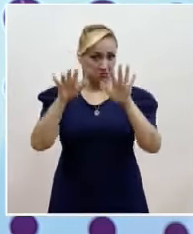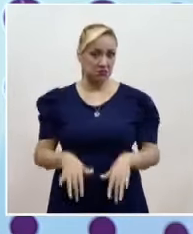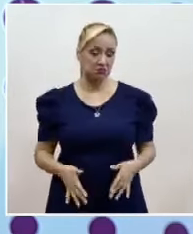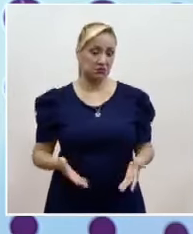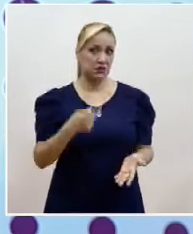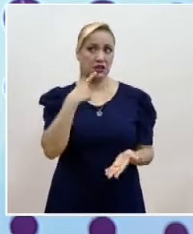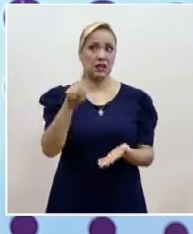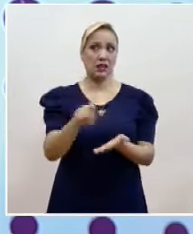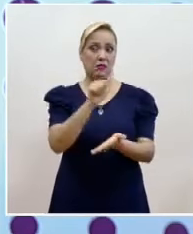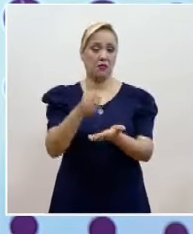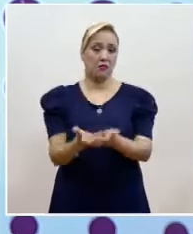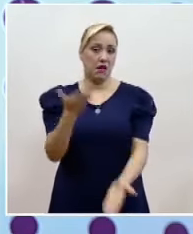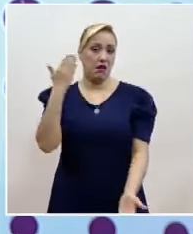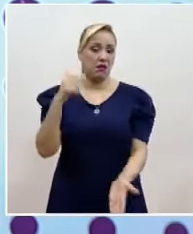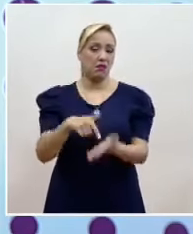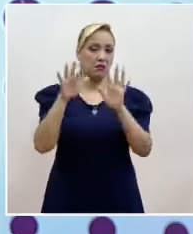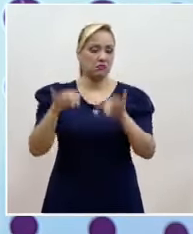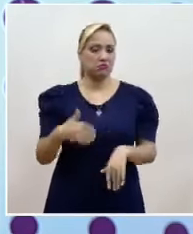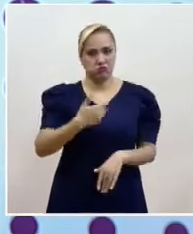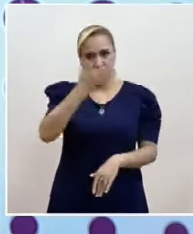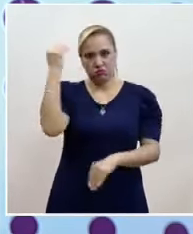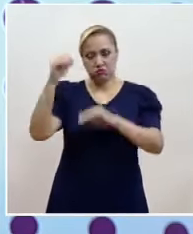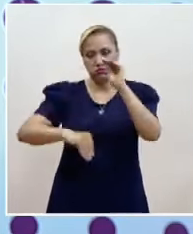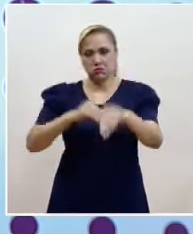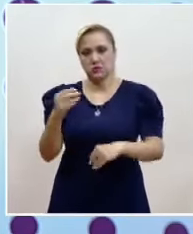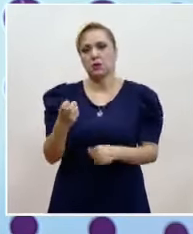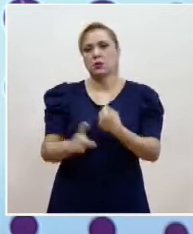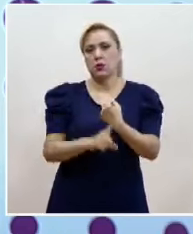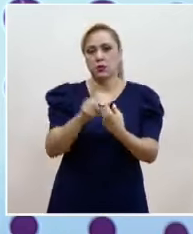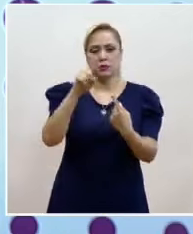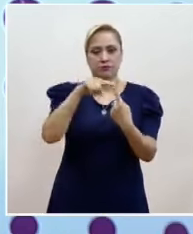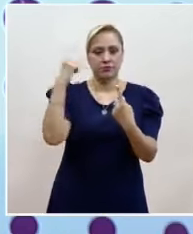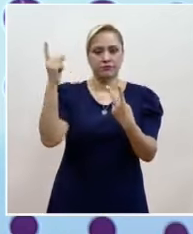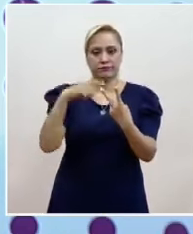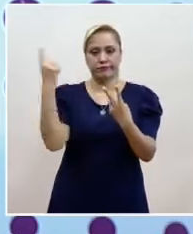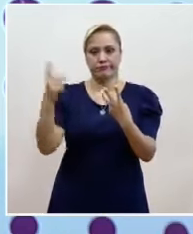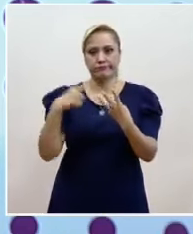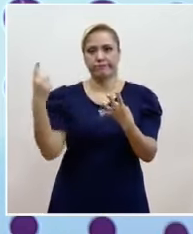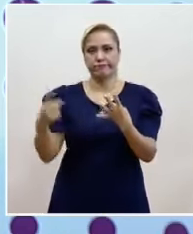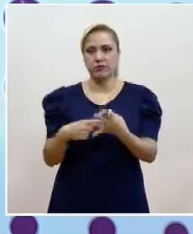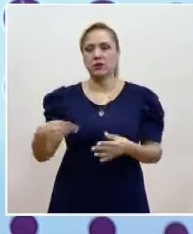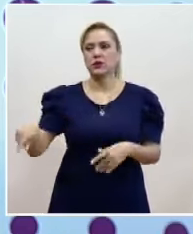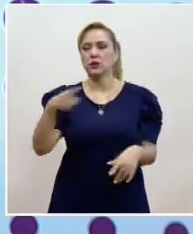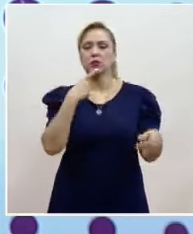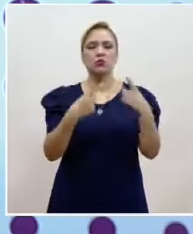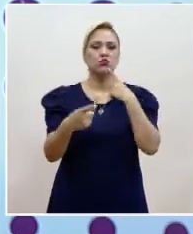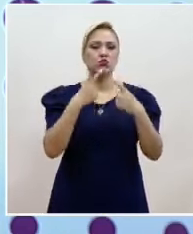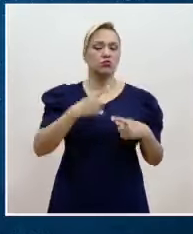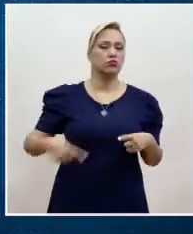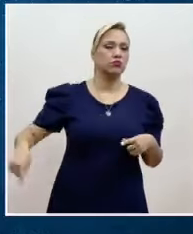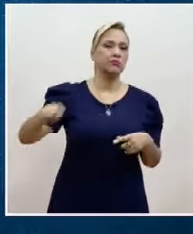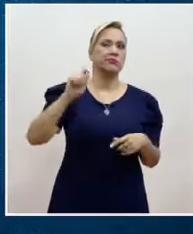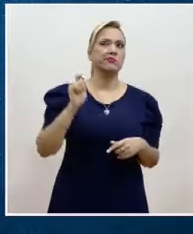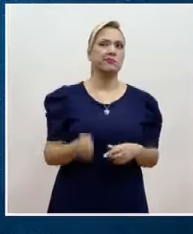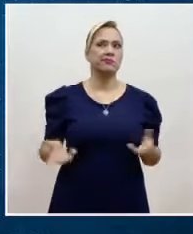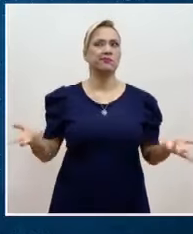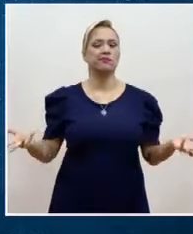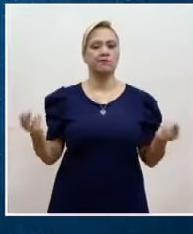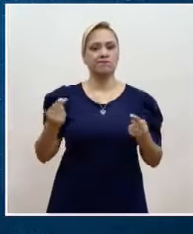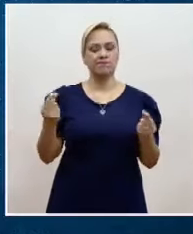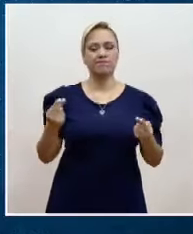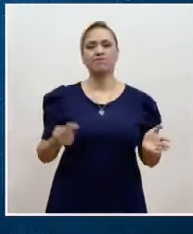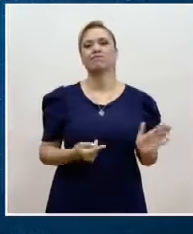sin contar, digamos, los temas tecnológicos, pero si queremos implementar, y como se ha hecho por muchos órganos judiciales, llevar esto a un terreno